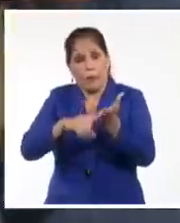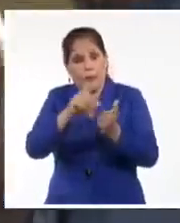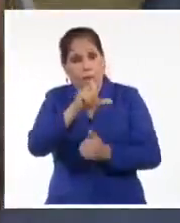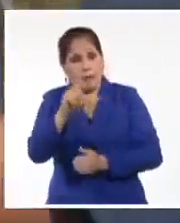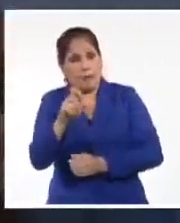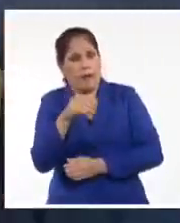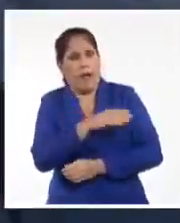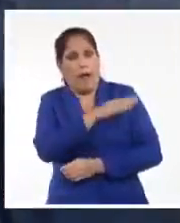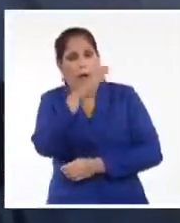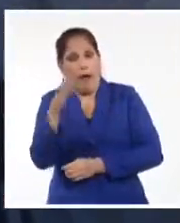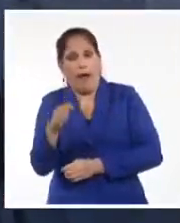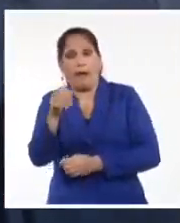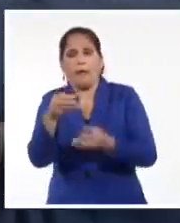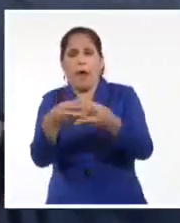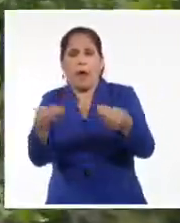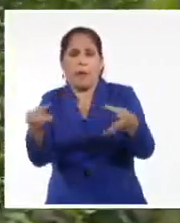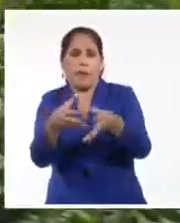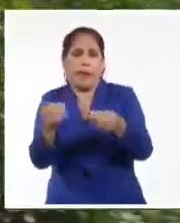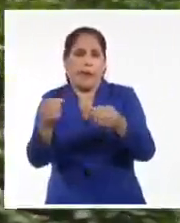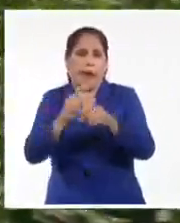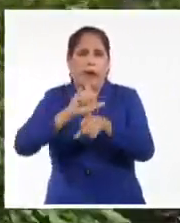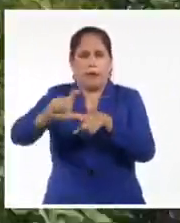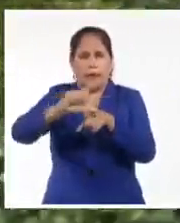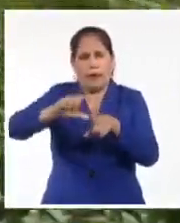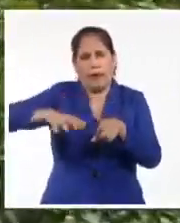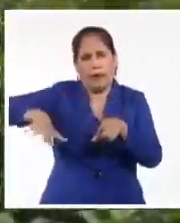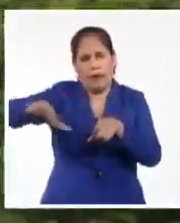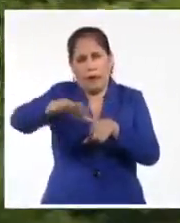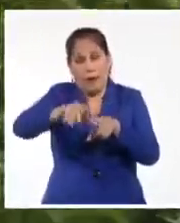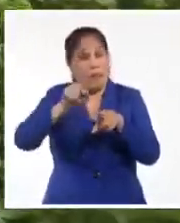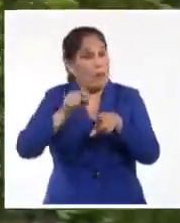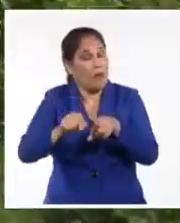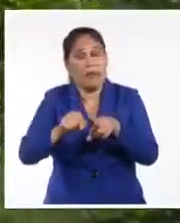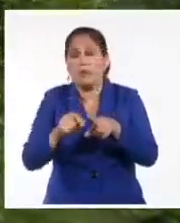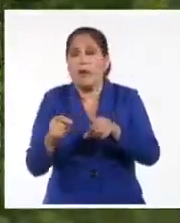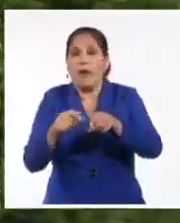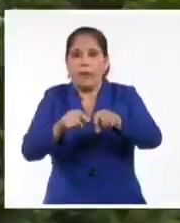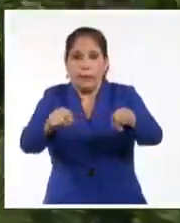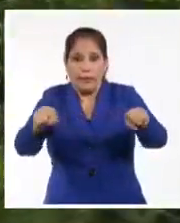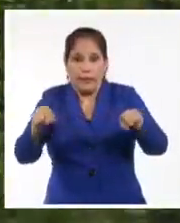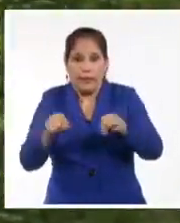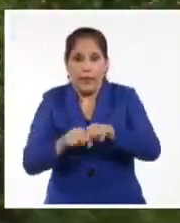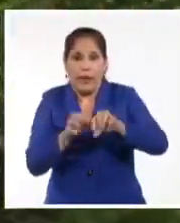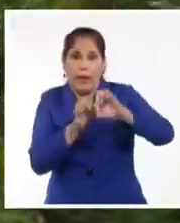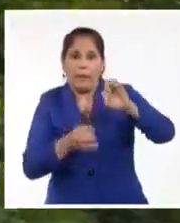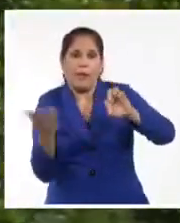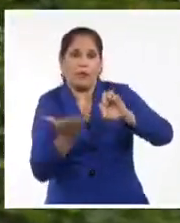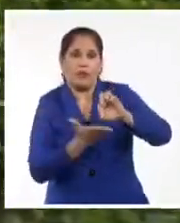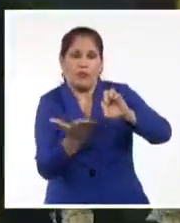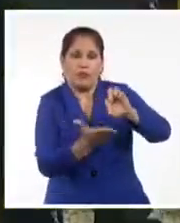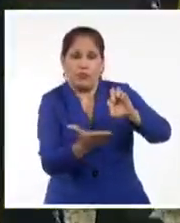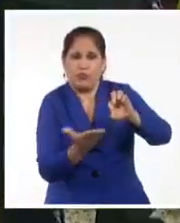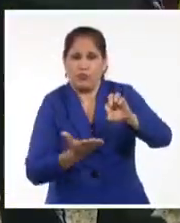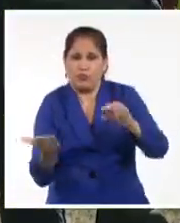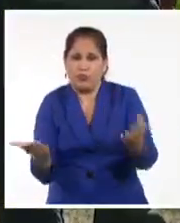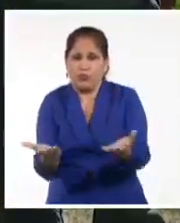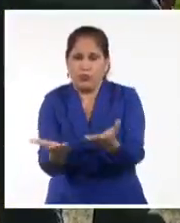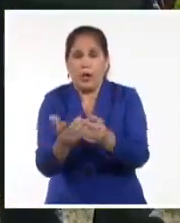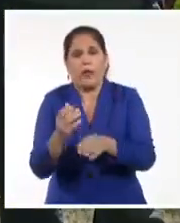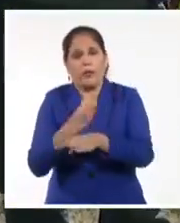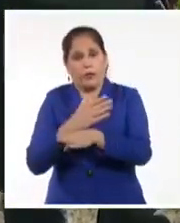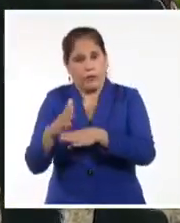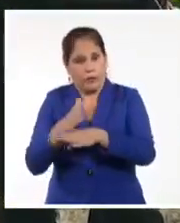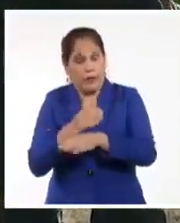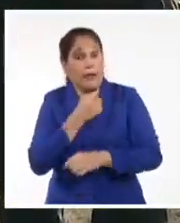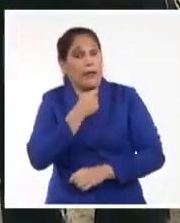se extendió hasta áreas del productor Miguel García, quien le ha quitado hectáreas de tierra al marabú para la siembra de cultivos varios. Un